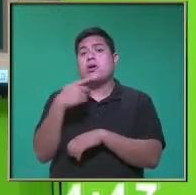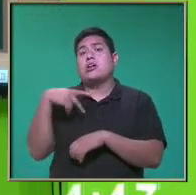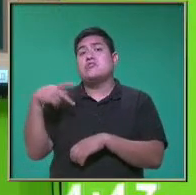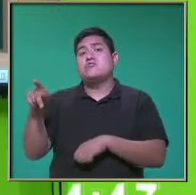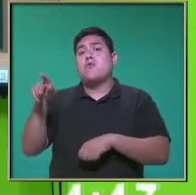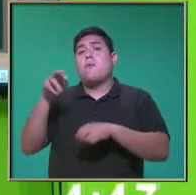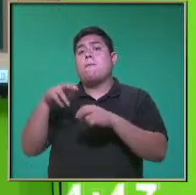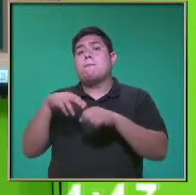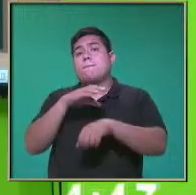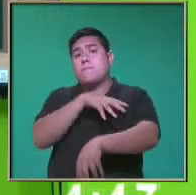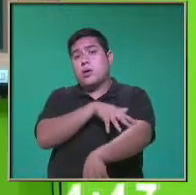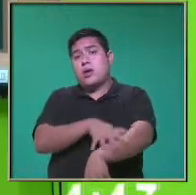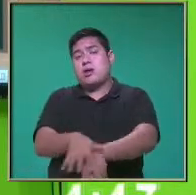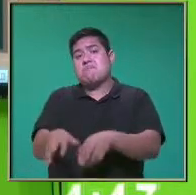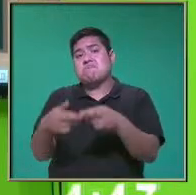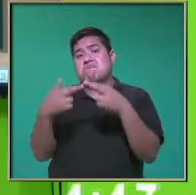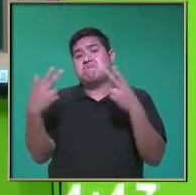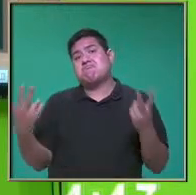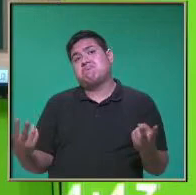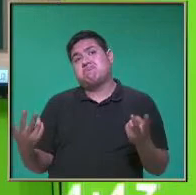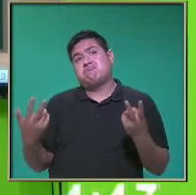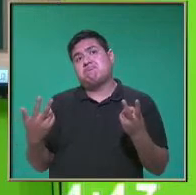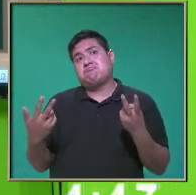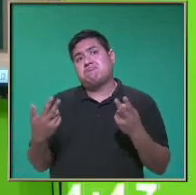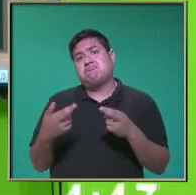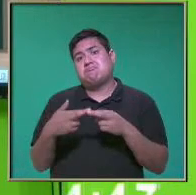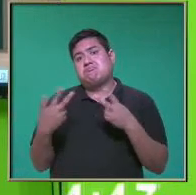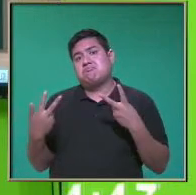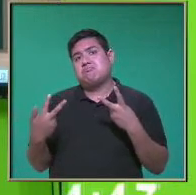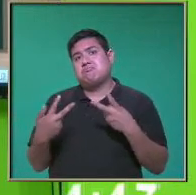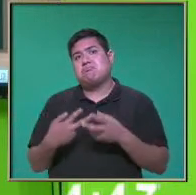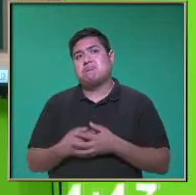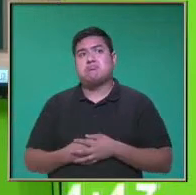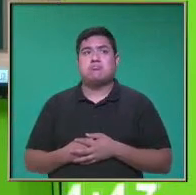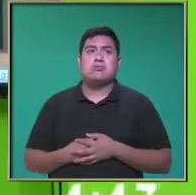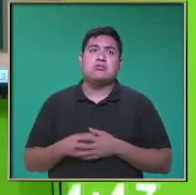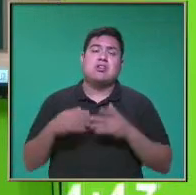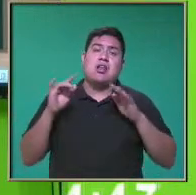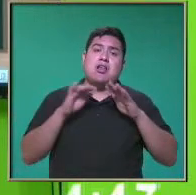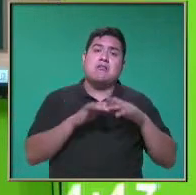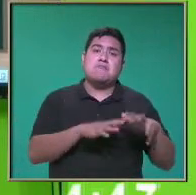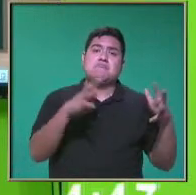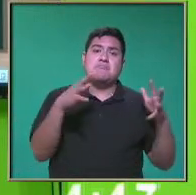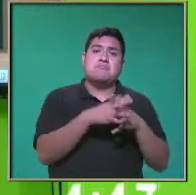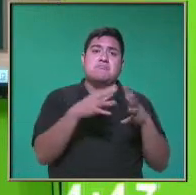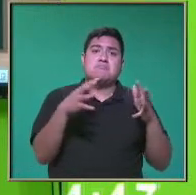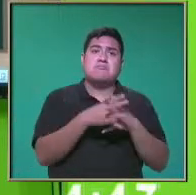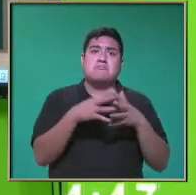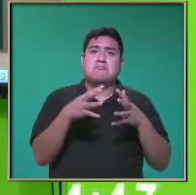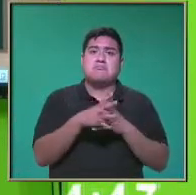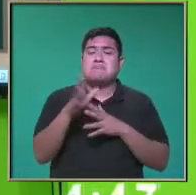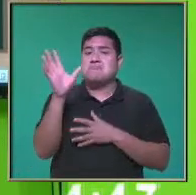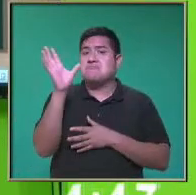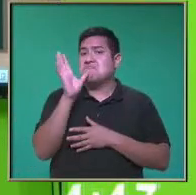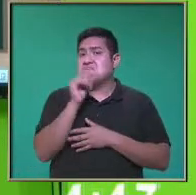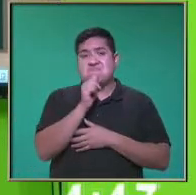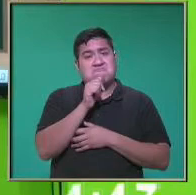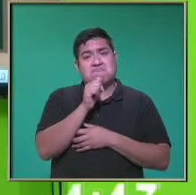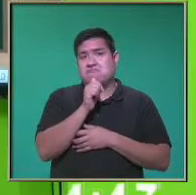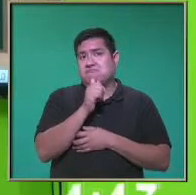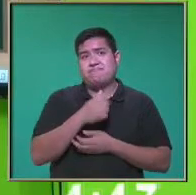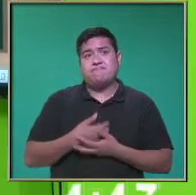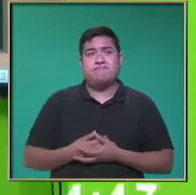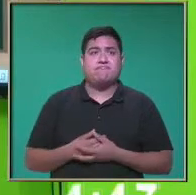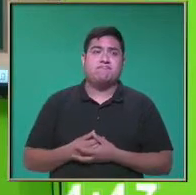recovered completely. Porque su pierna nunca se recuperó completamente, así que no iba a ser útil en el ejército, por lo tanto él no fue a